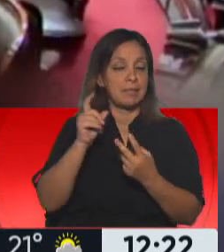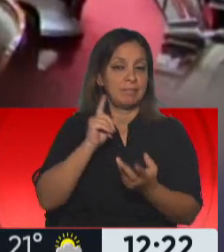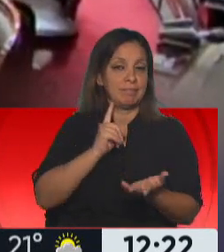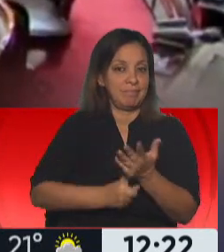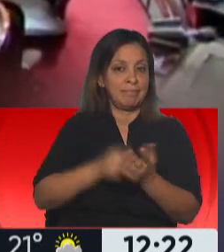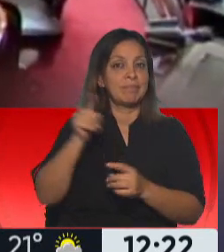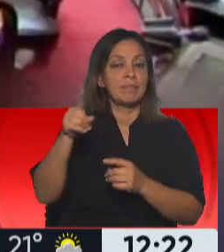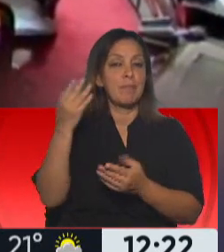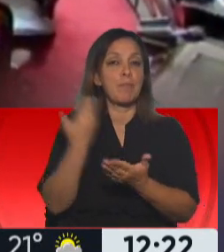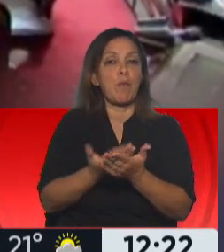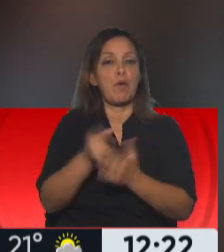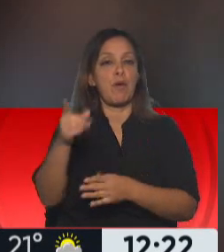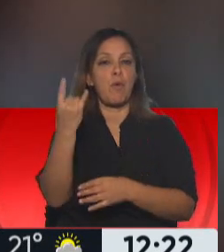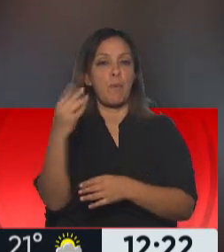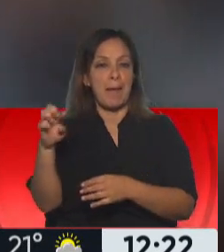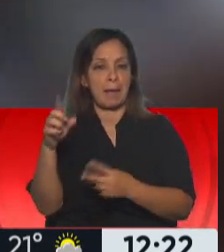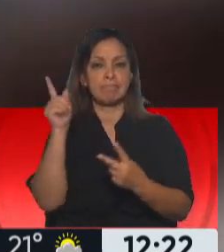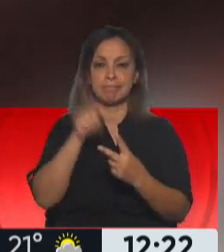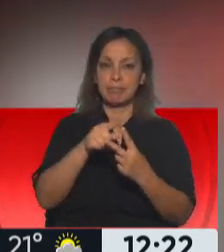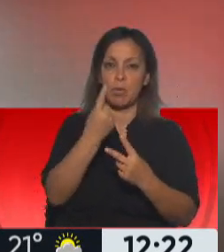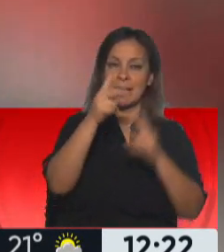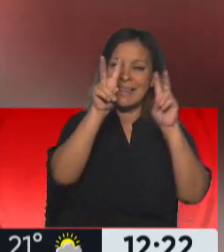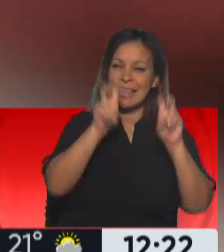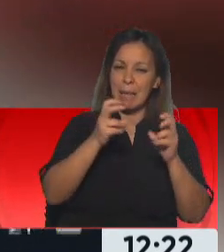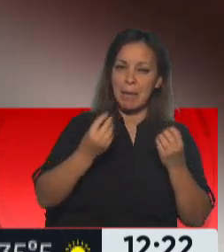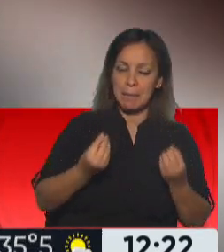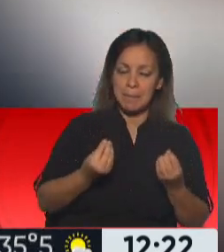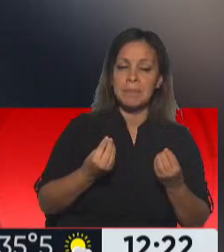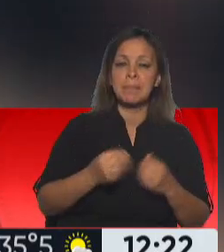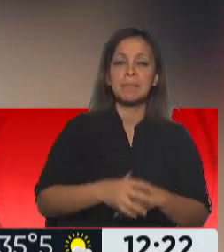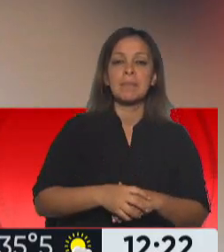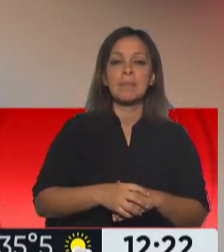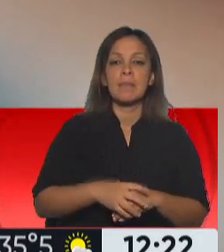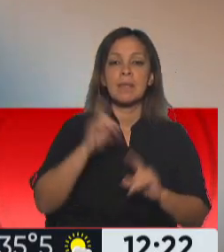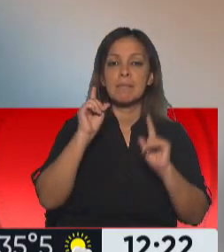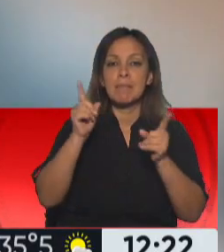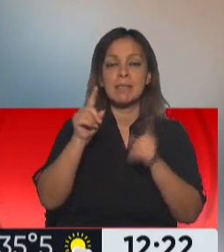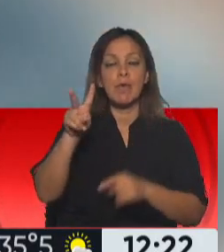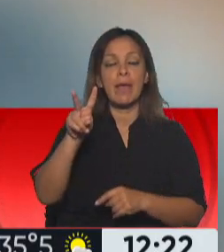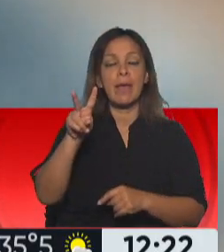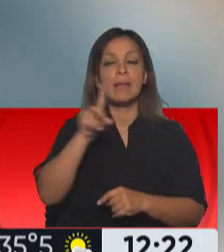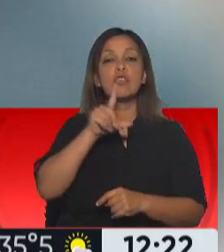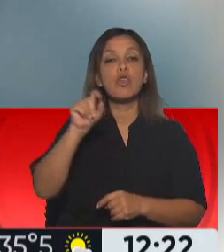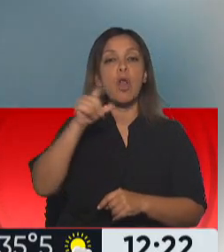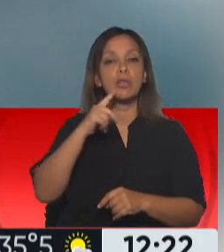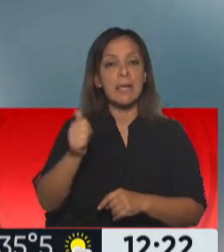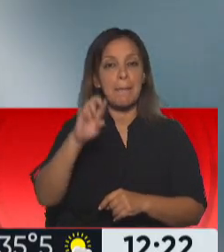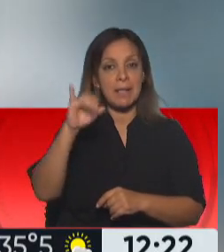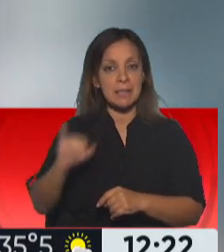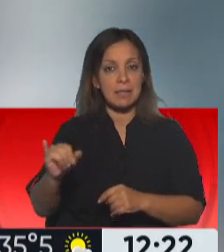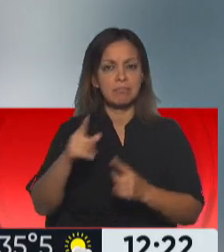Unión por la Patria, que era, por un lado, lo que planteó Victoria Tolosa Paz respecto